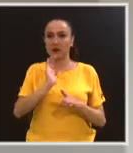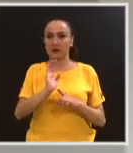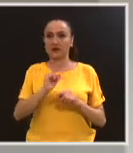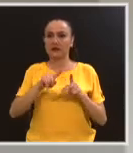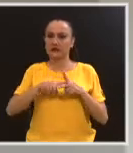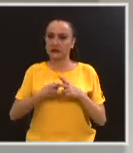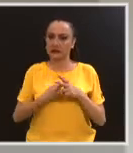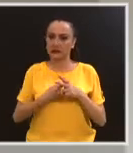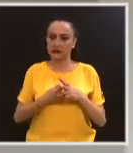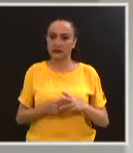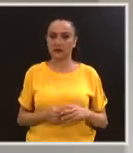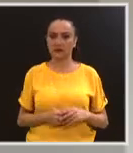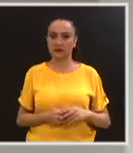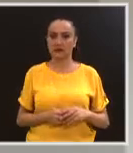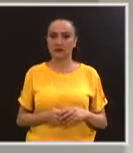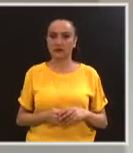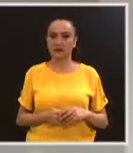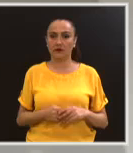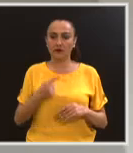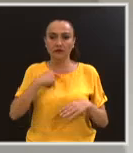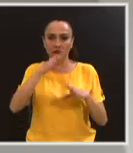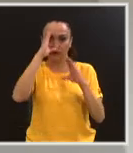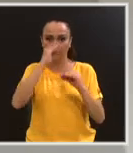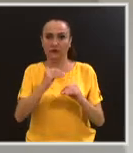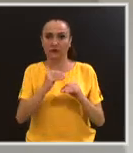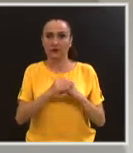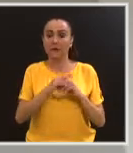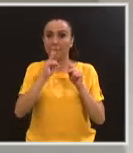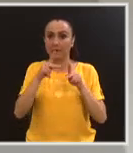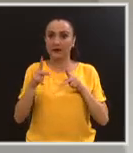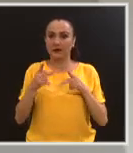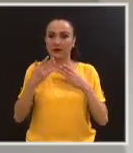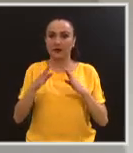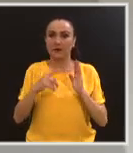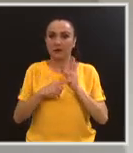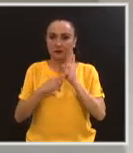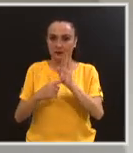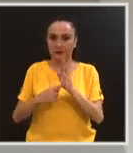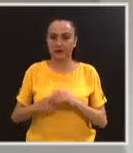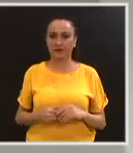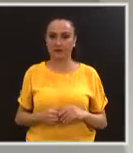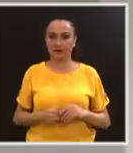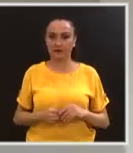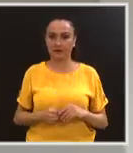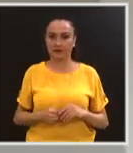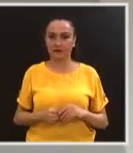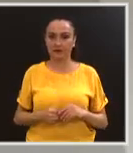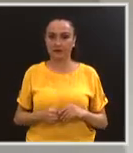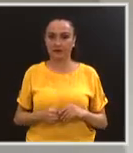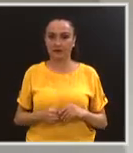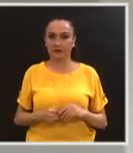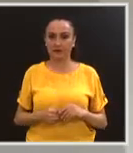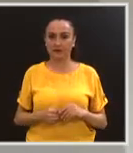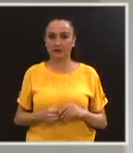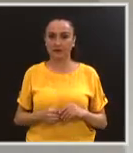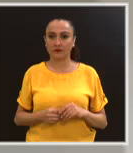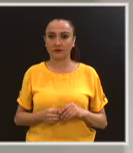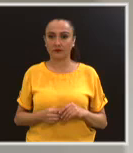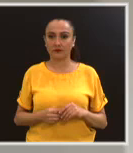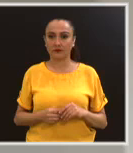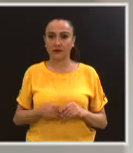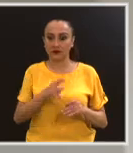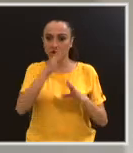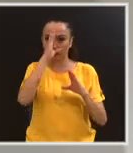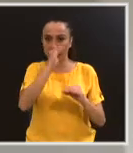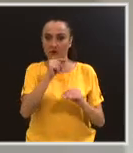inician con con información que las personas han mostrado este esta